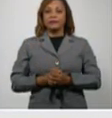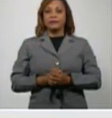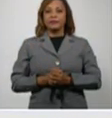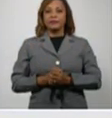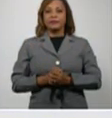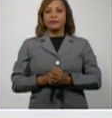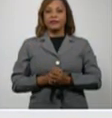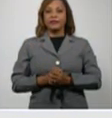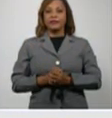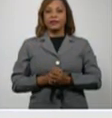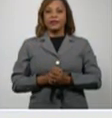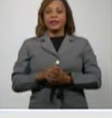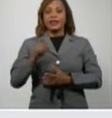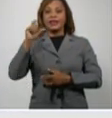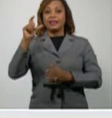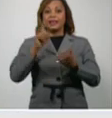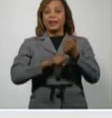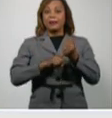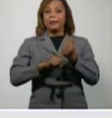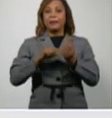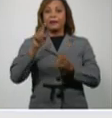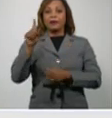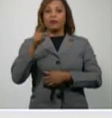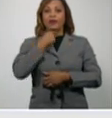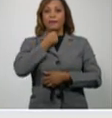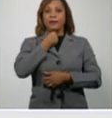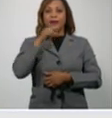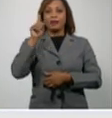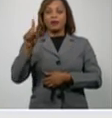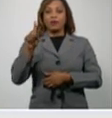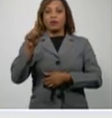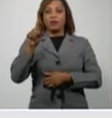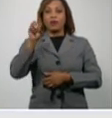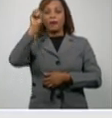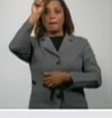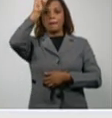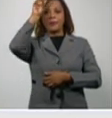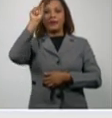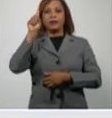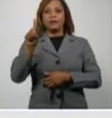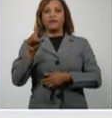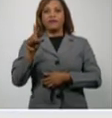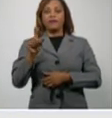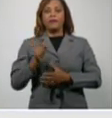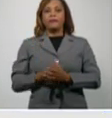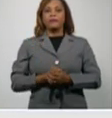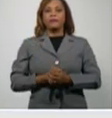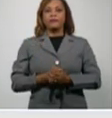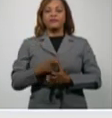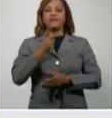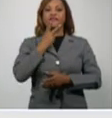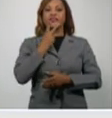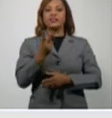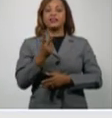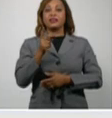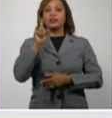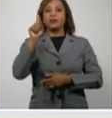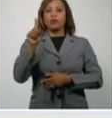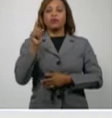Céspedes, Esmeralda, Minas, Vertientes y Florida, 1 caso autóctono de cada